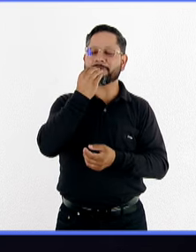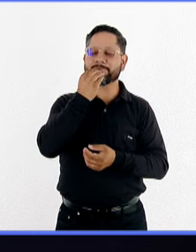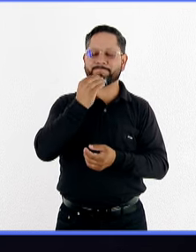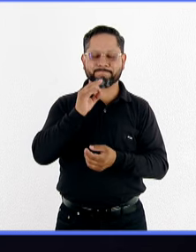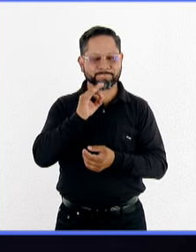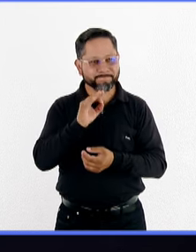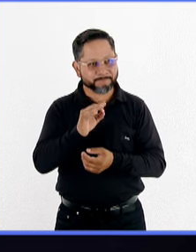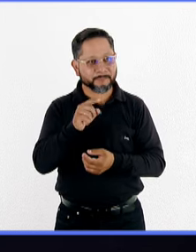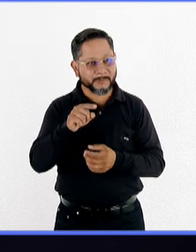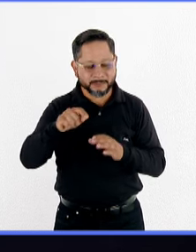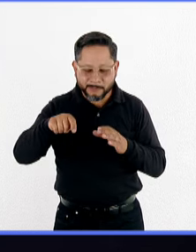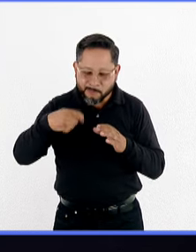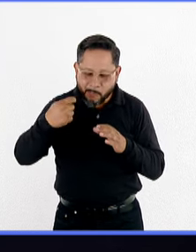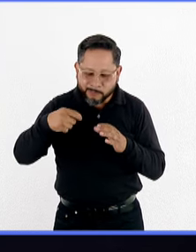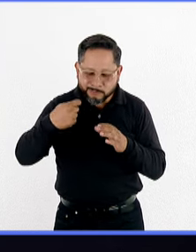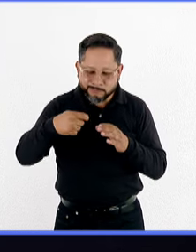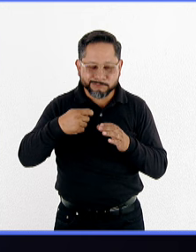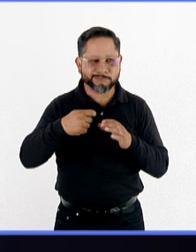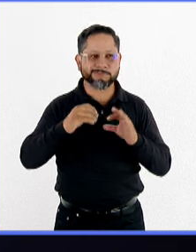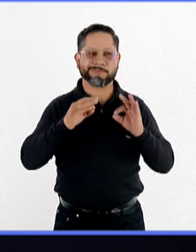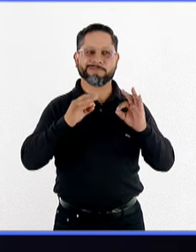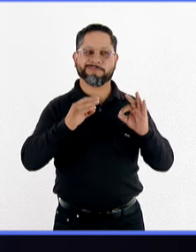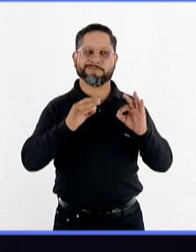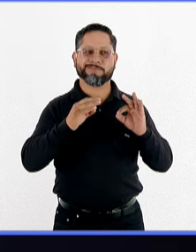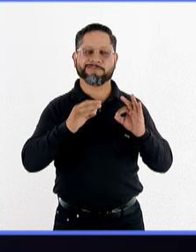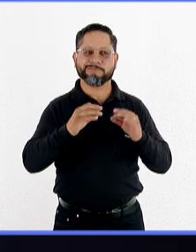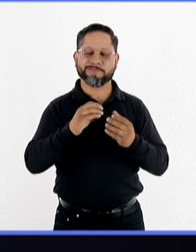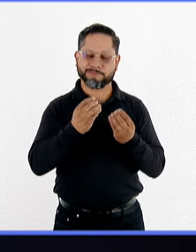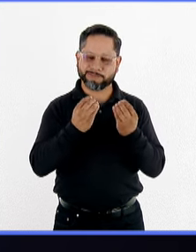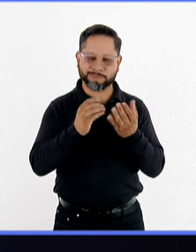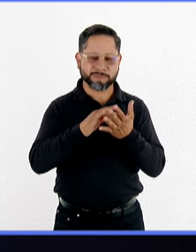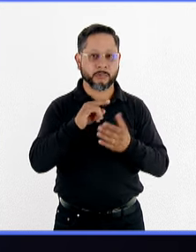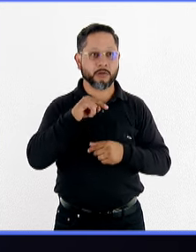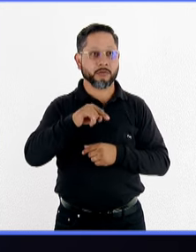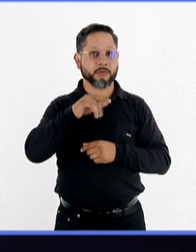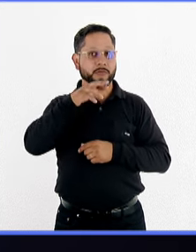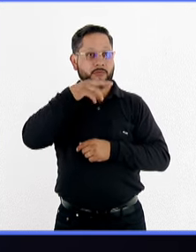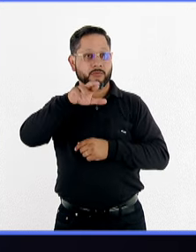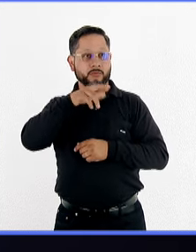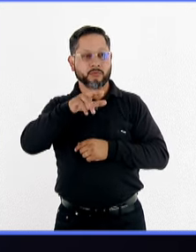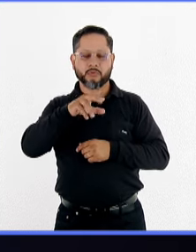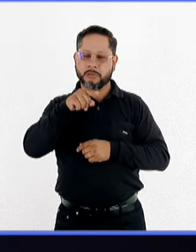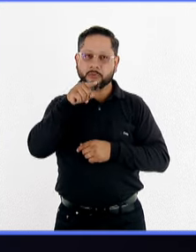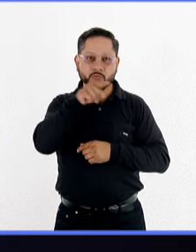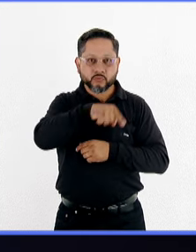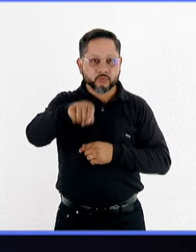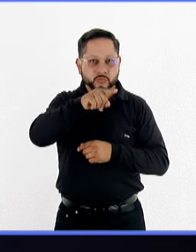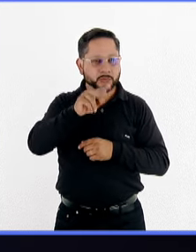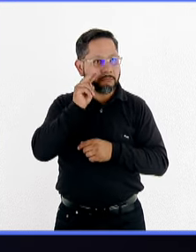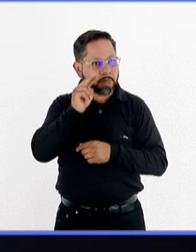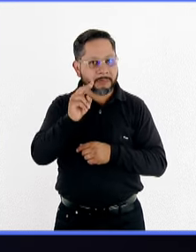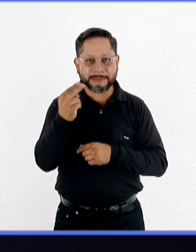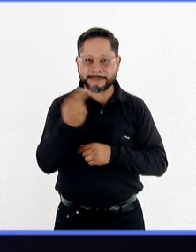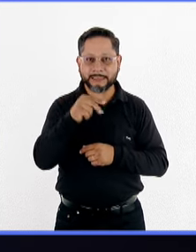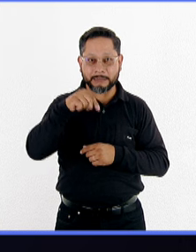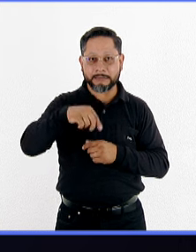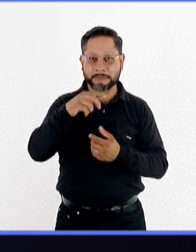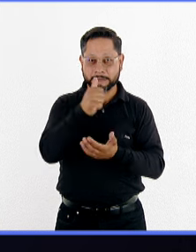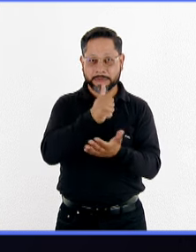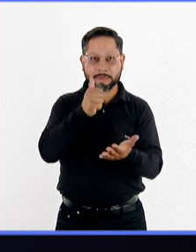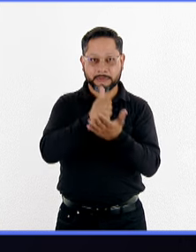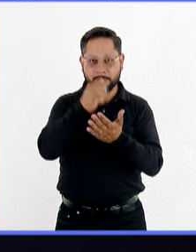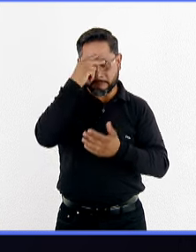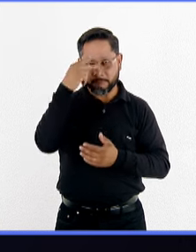aquí, probar este tamal. Y pues Nico's es un restaurante imperdible en la Ciudad de México.